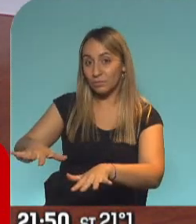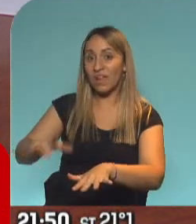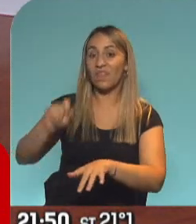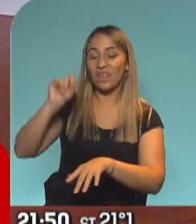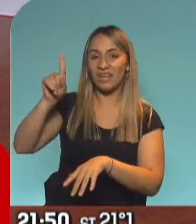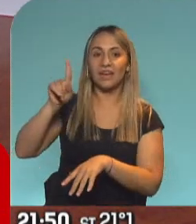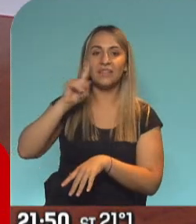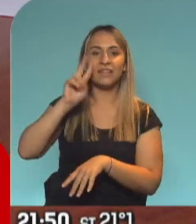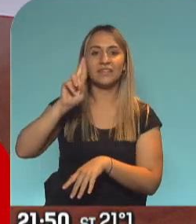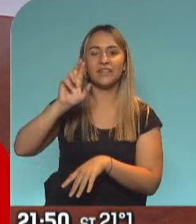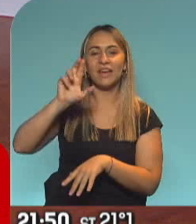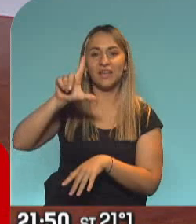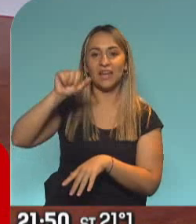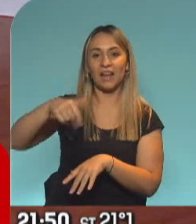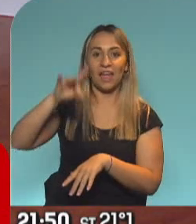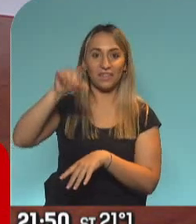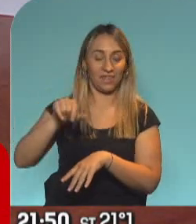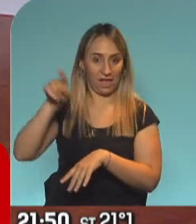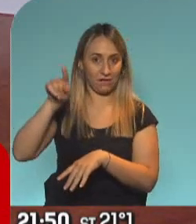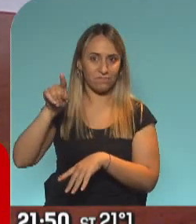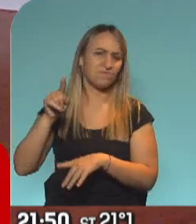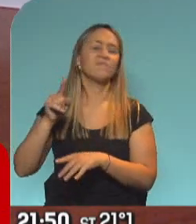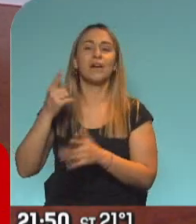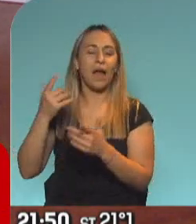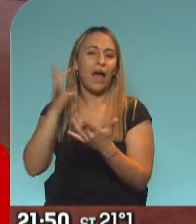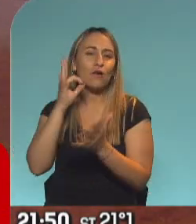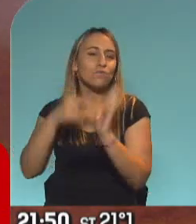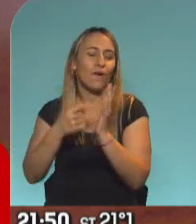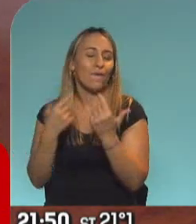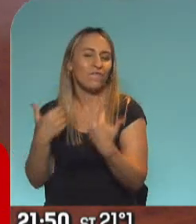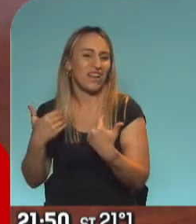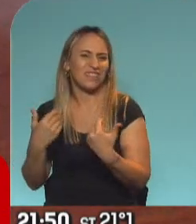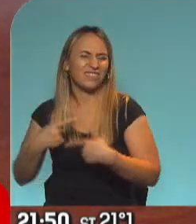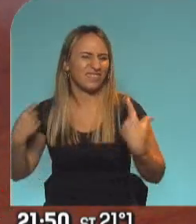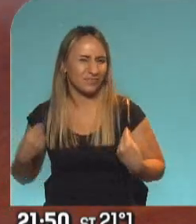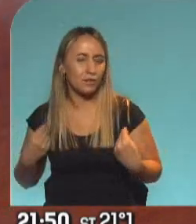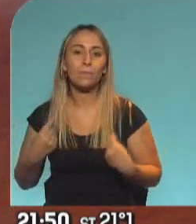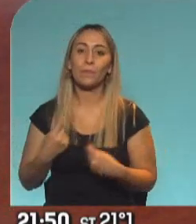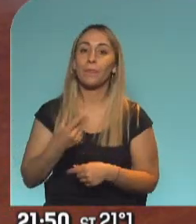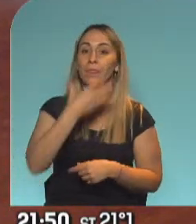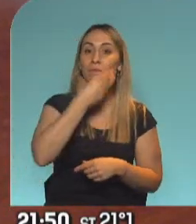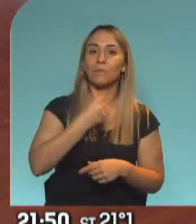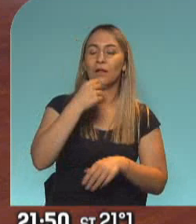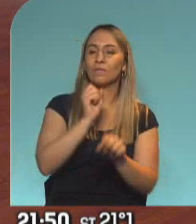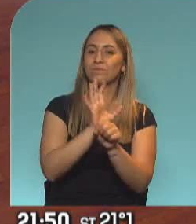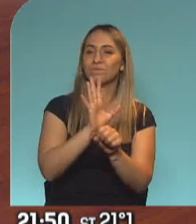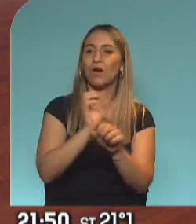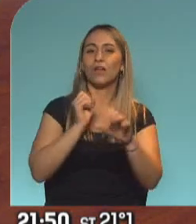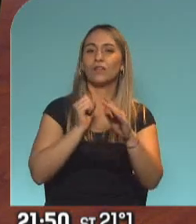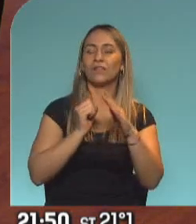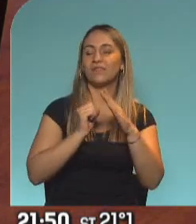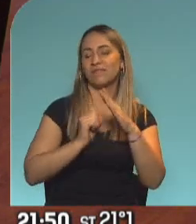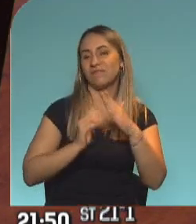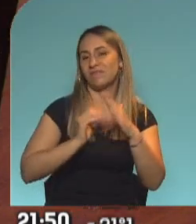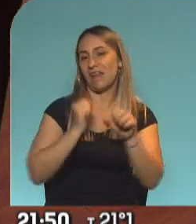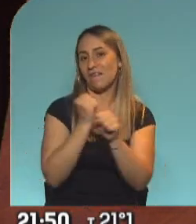Irlanda. Sí. ¿Y ¿Por Papá qué? Noel, ¿no? Es la pregunta, ¿no? Claro. Porque a Papá Noel ahí lo consideraron un trabajador esencial. Por lo tanto, no tiene que